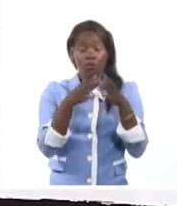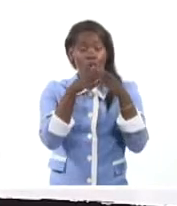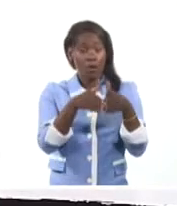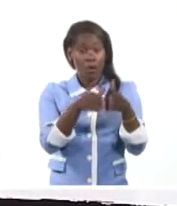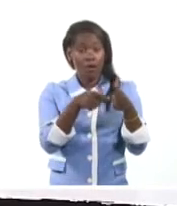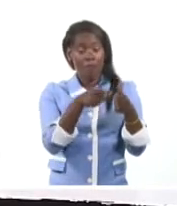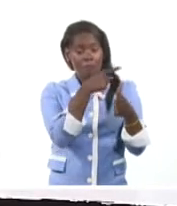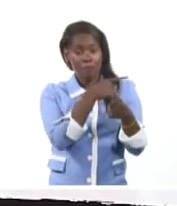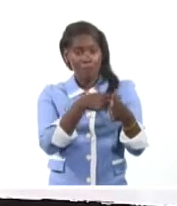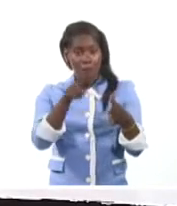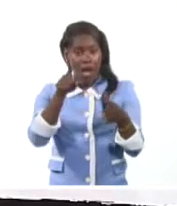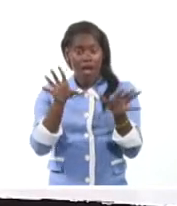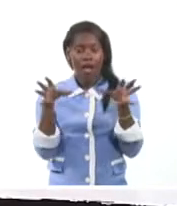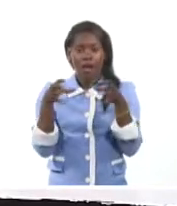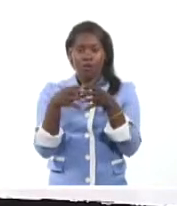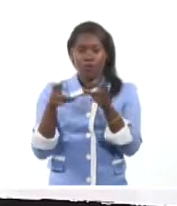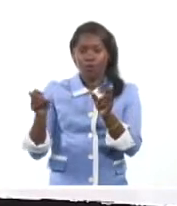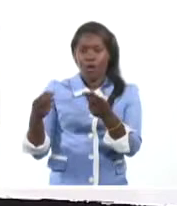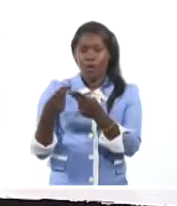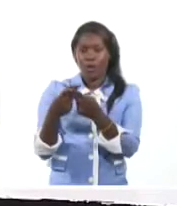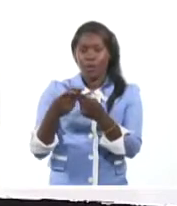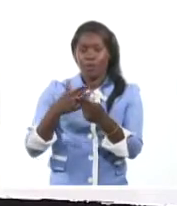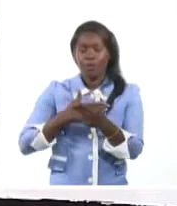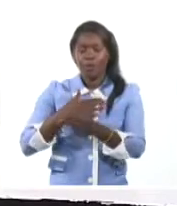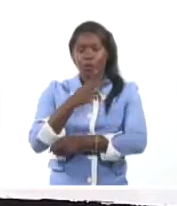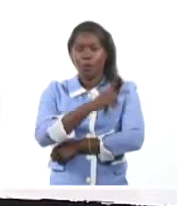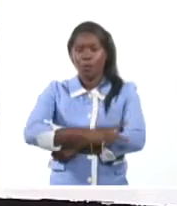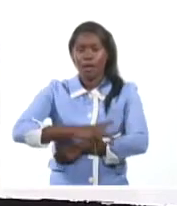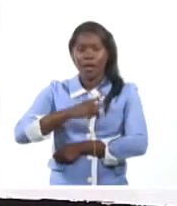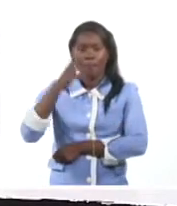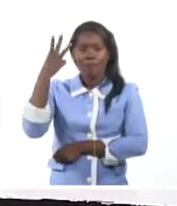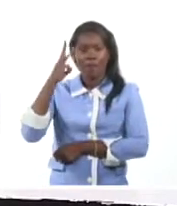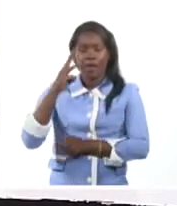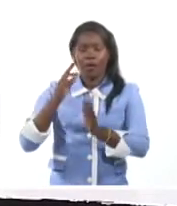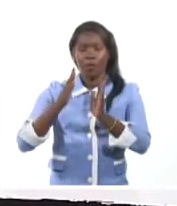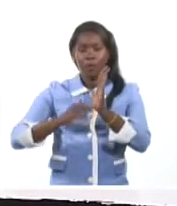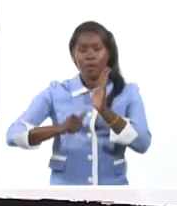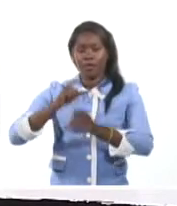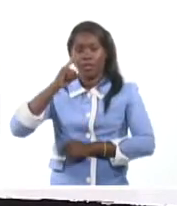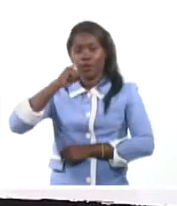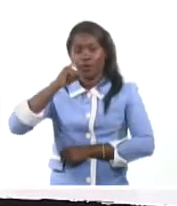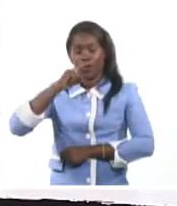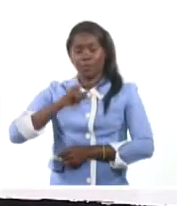en la Liga de Campeones a desarrollarse en México en el mes de noviembre próximo.